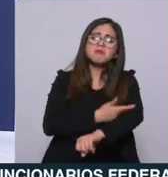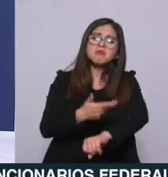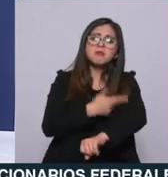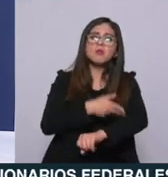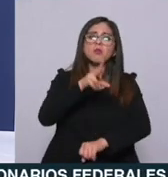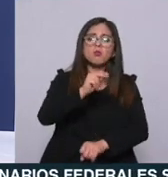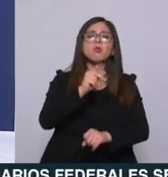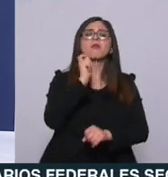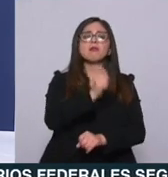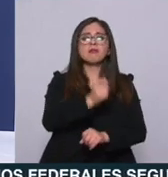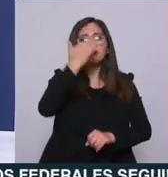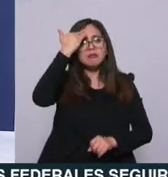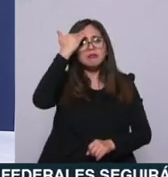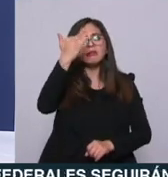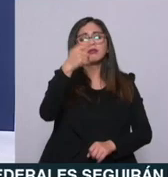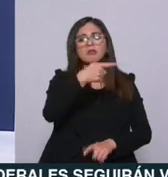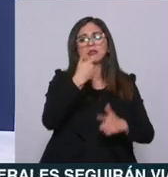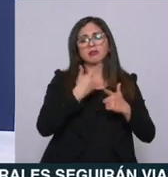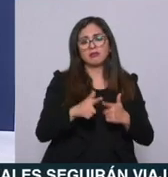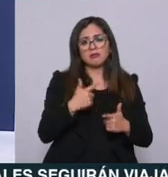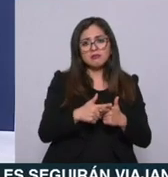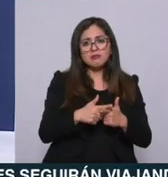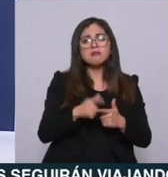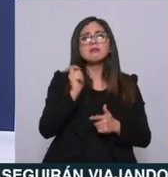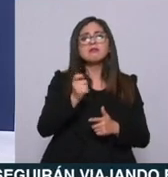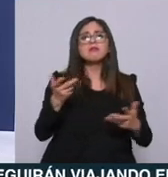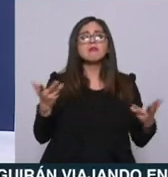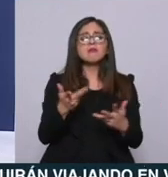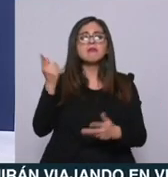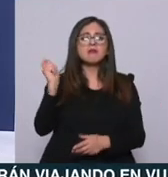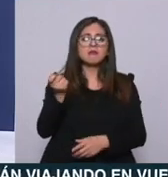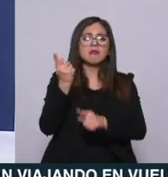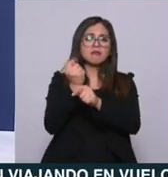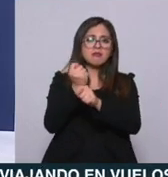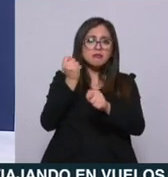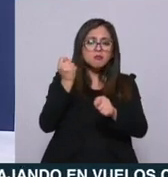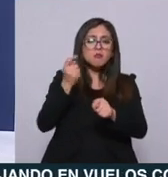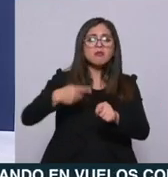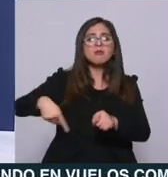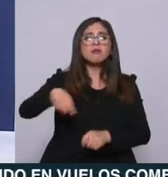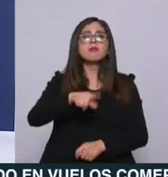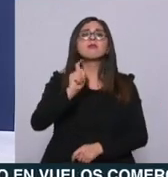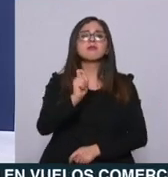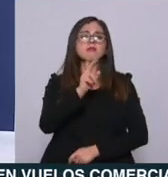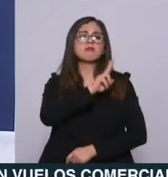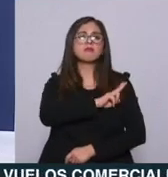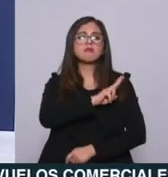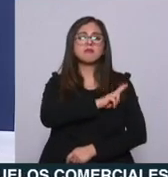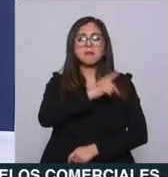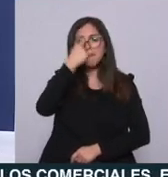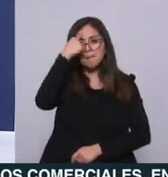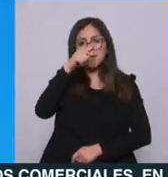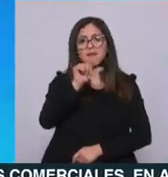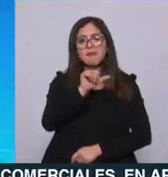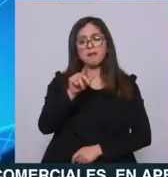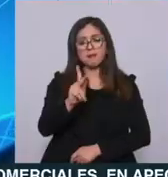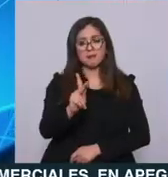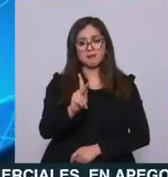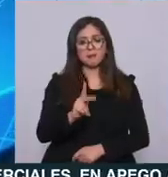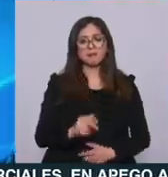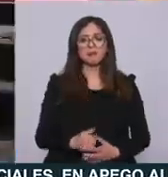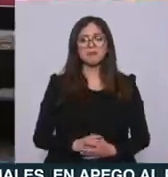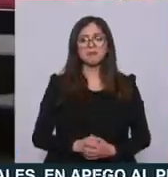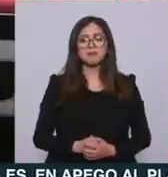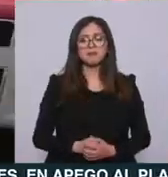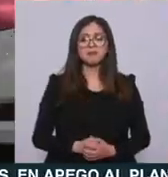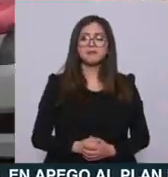para los taxistas, que incluyen también a los operadores de transporte privado de contratación por medio de aplicaciones.